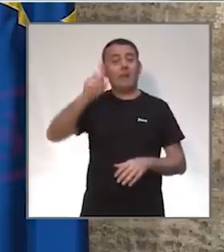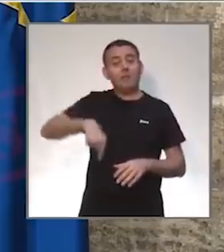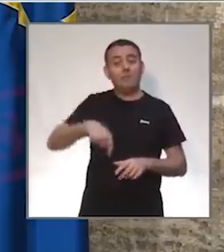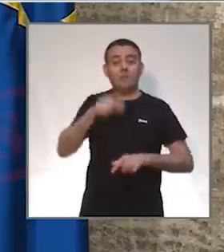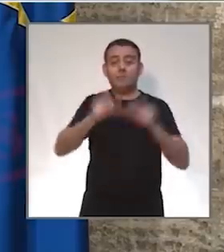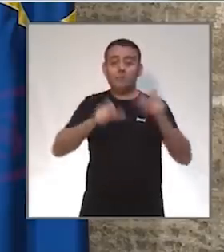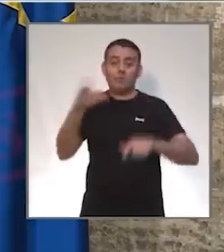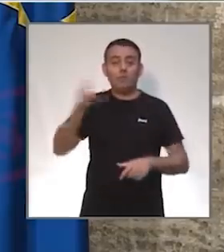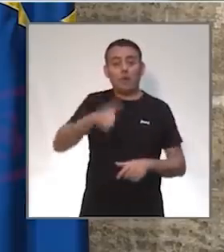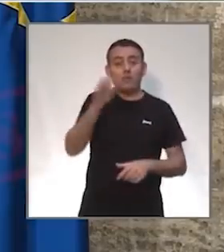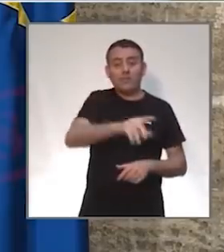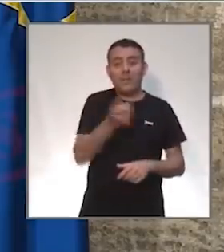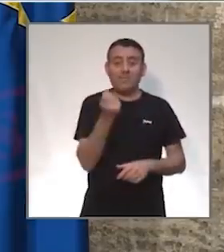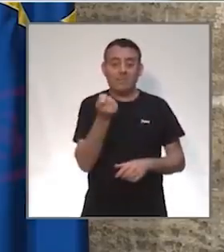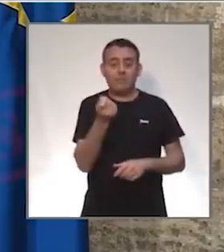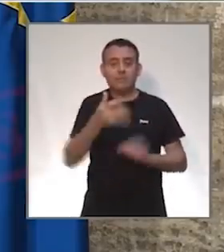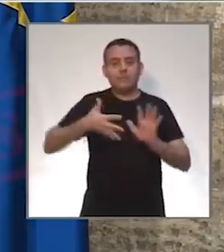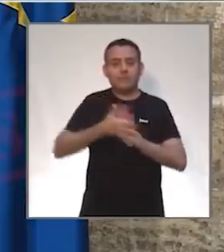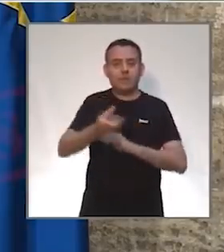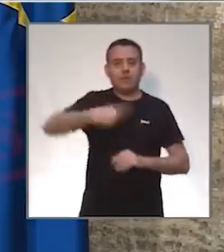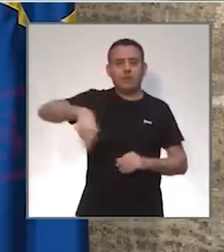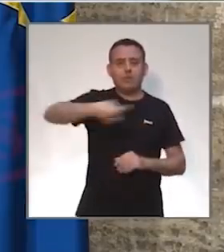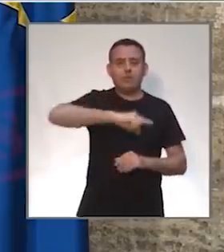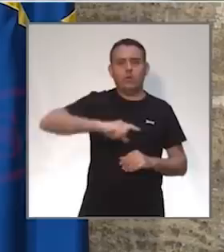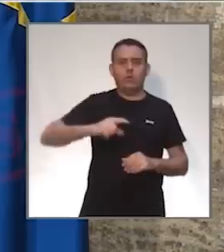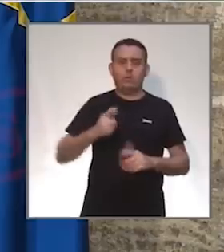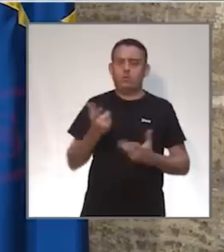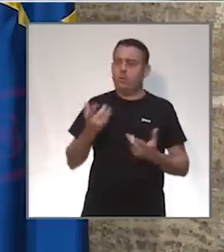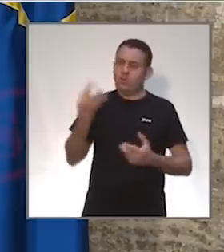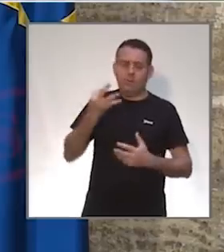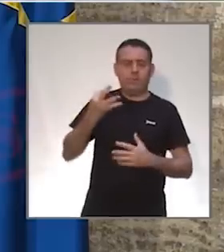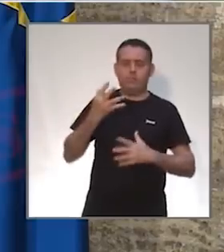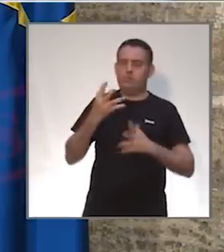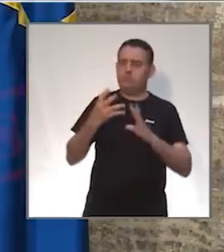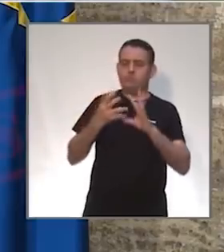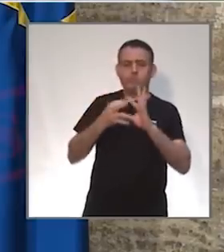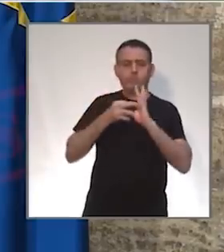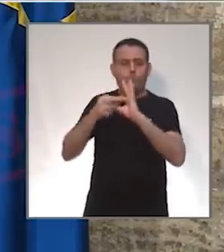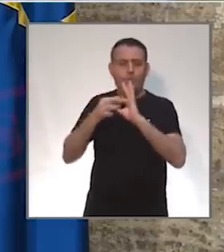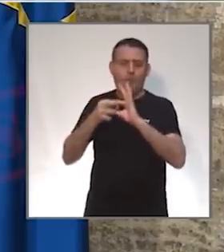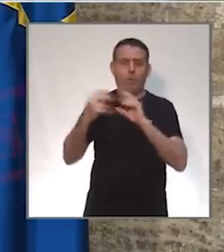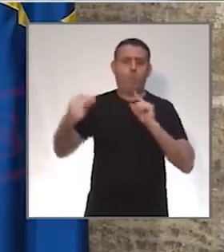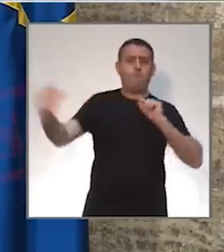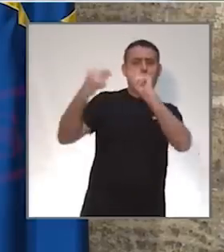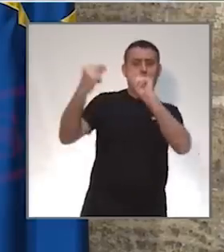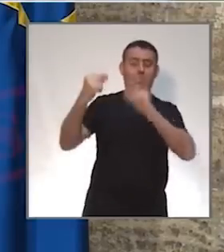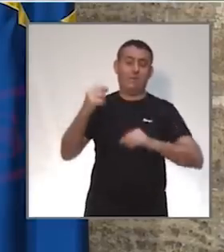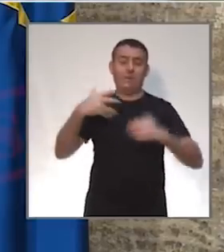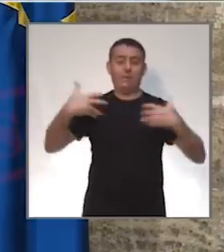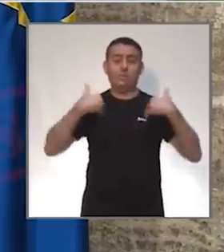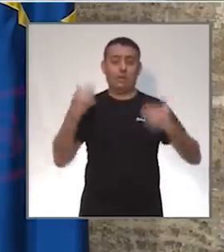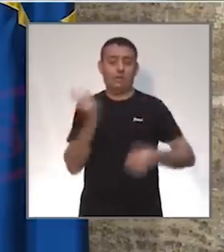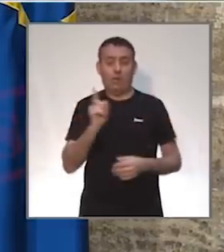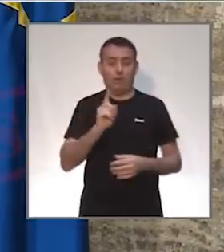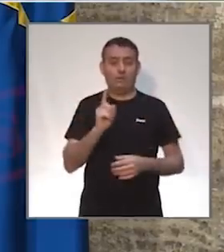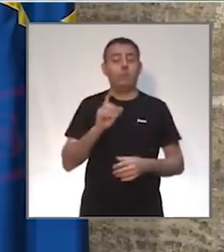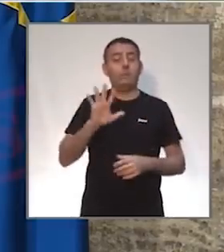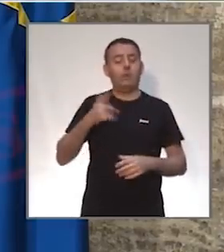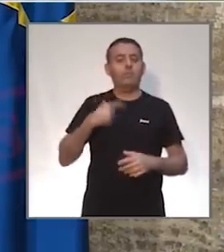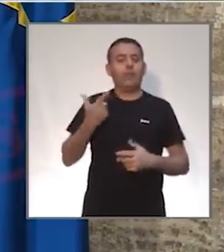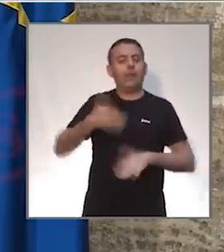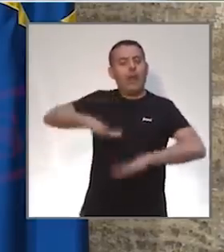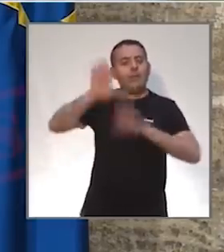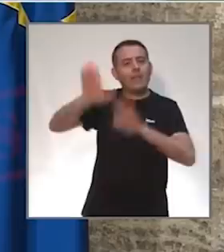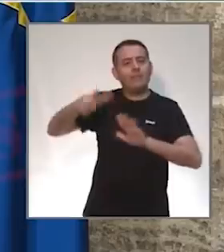razones por las cuales no hemos pasado, ni sé qué informe ha vuelto a enviar, no informe, una carta que ha dicho la consellera de Sanidad que ha